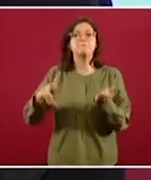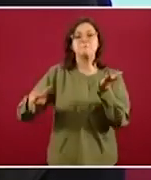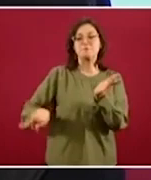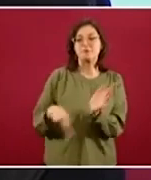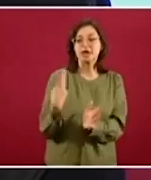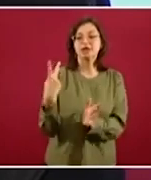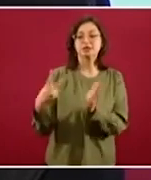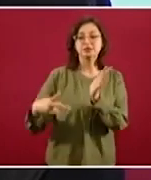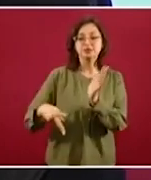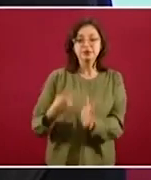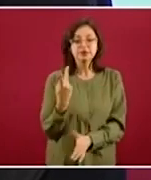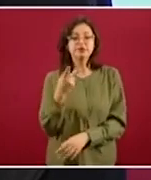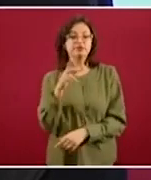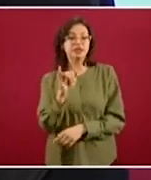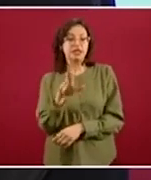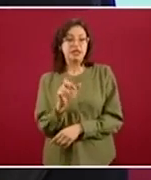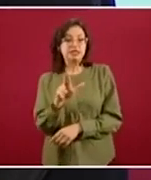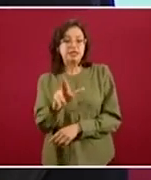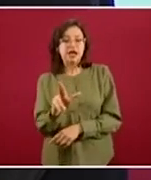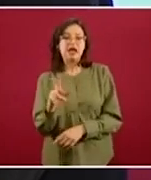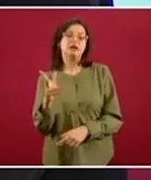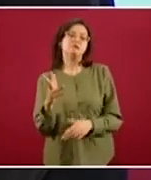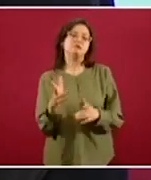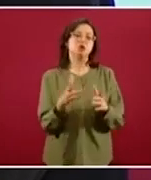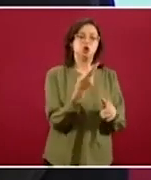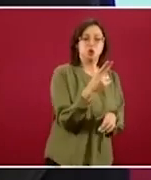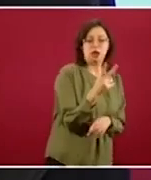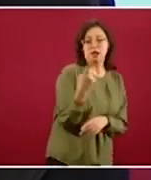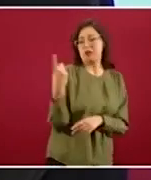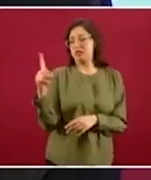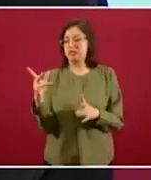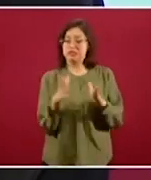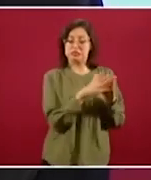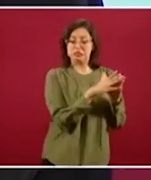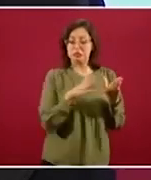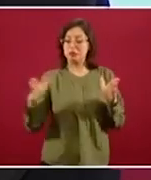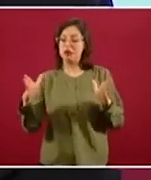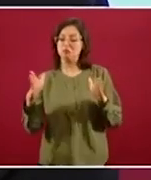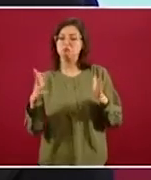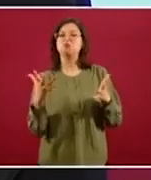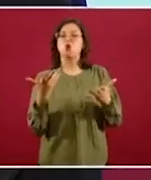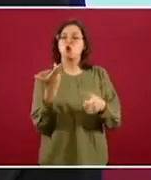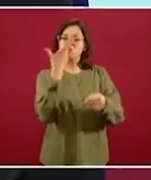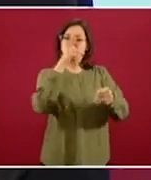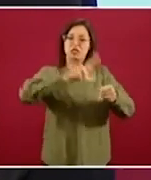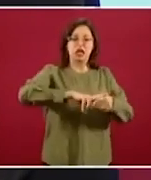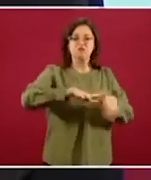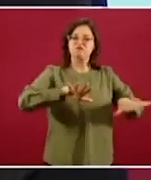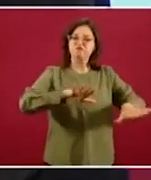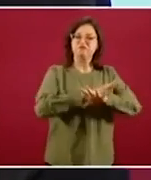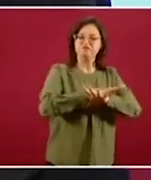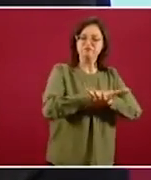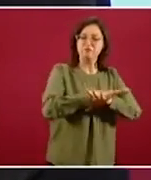regularmente el INER hace reconversiones hospitalarias para poder mantener